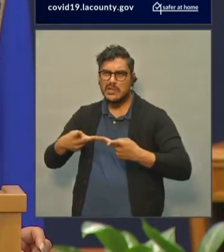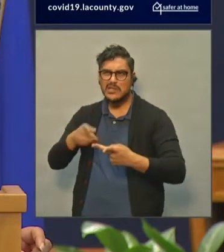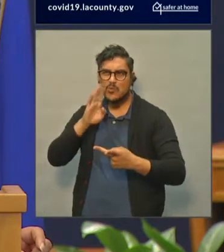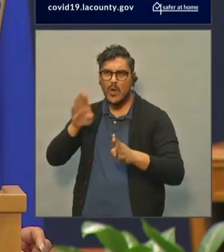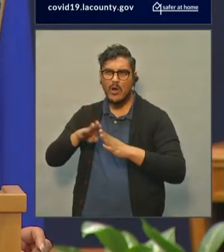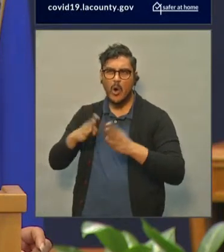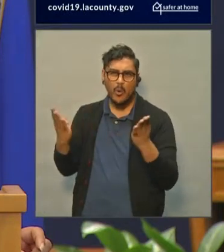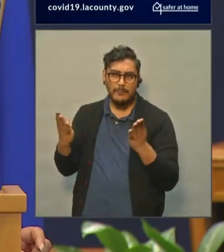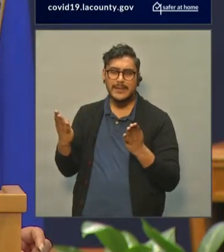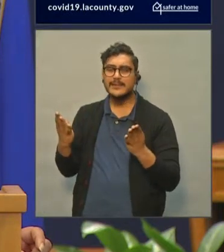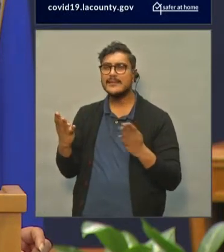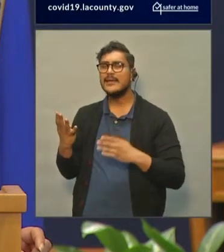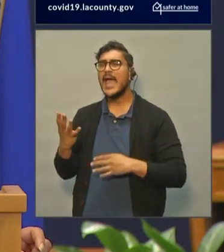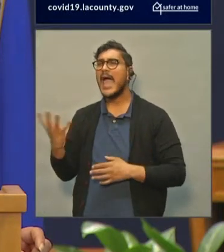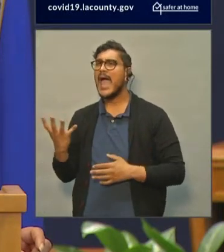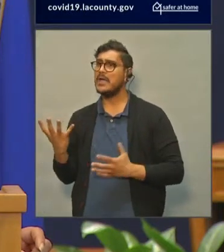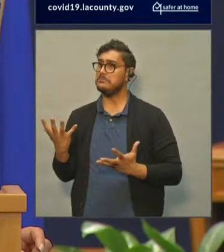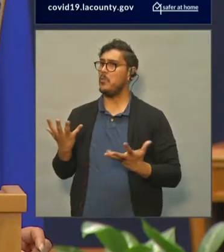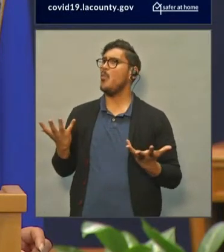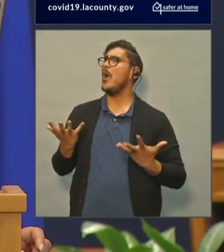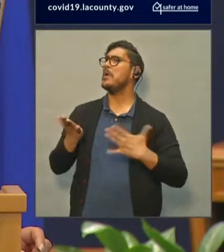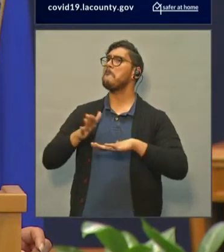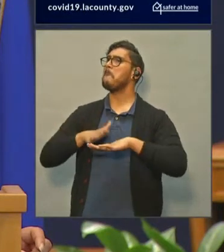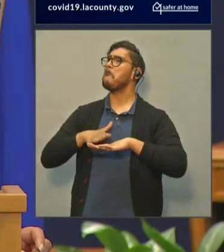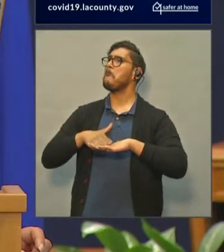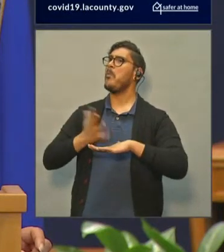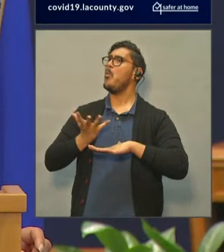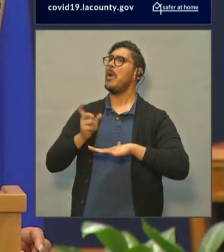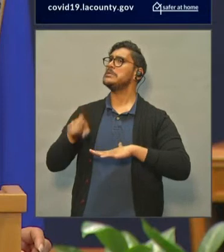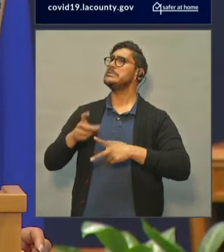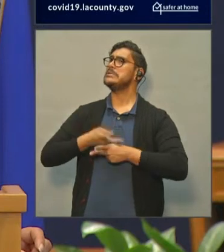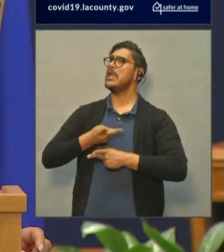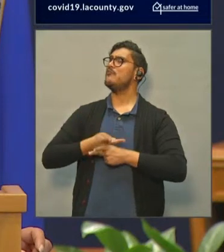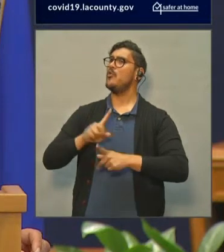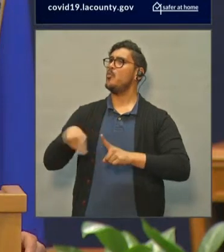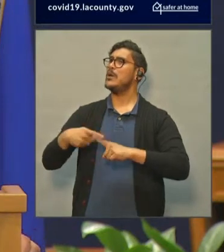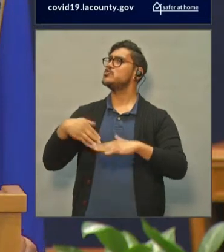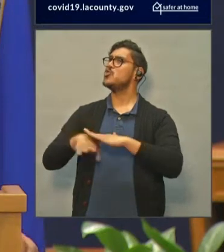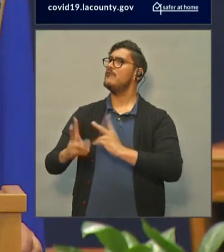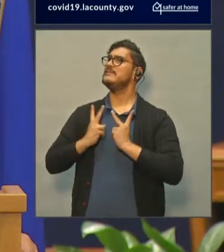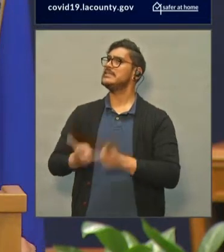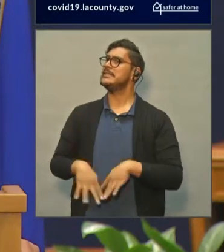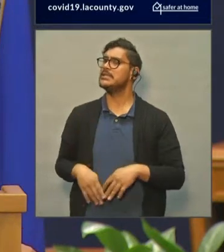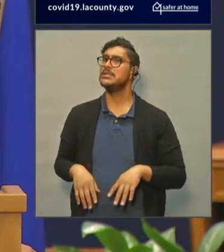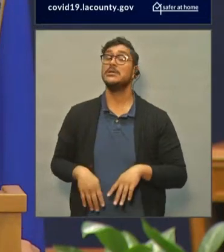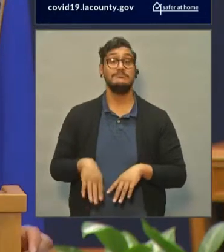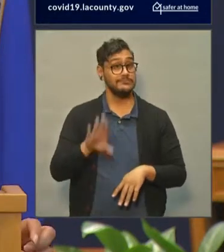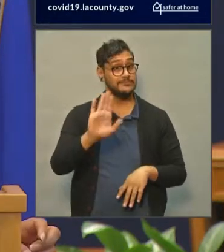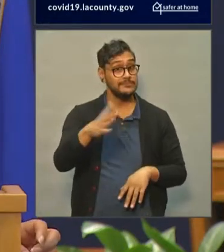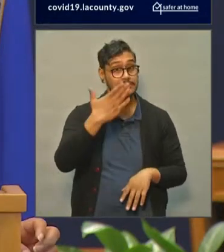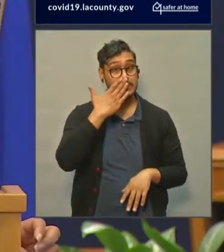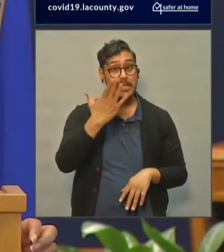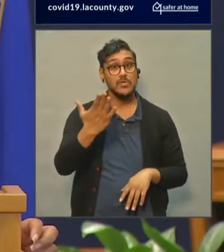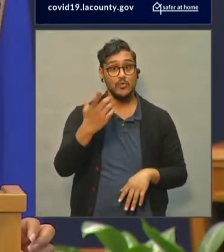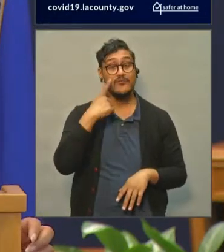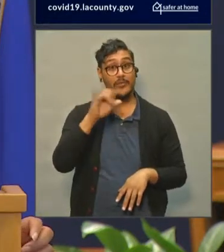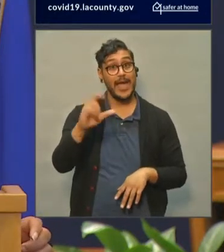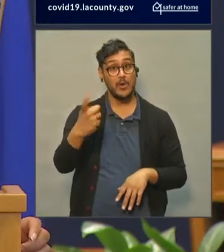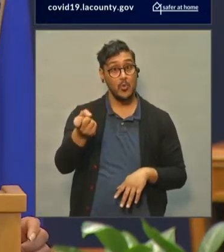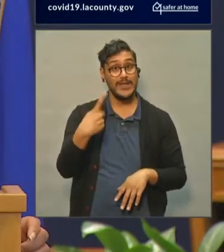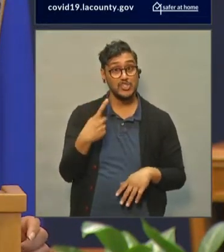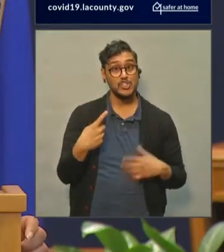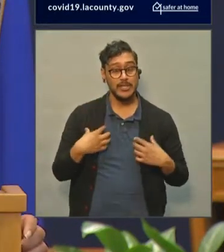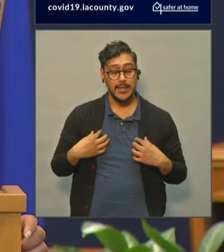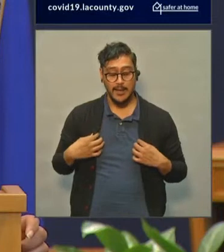y qué tipo de precauciones deben de tomar las personas al frecuentarlos. Sí, muchas gracias por esa pregunta.